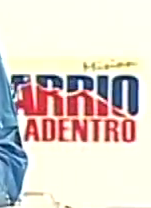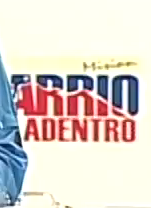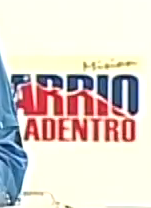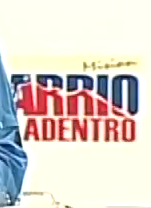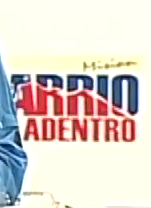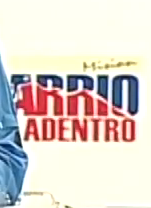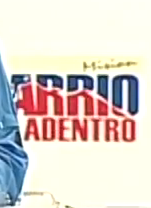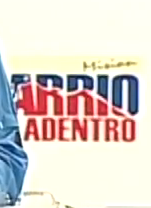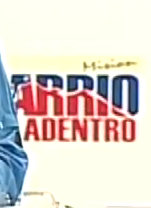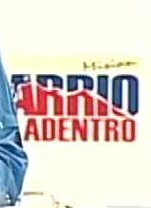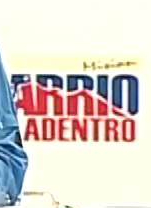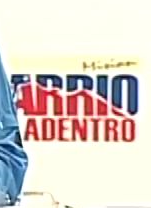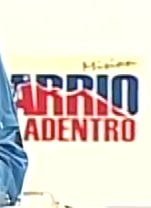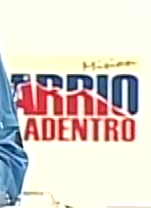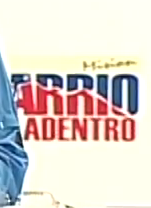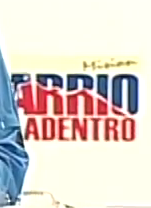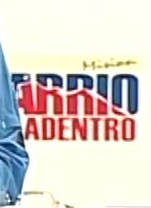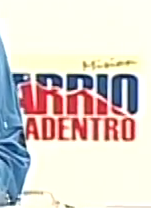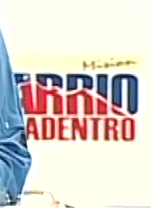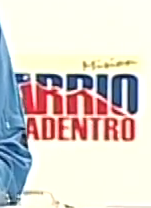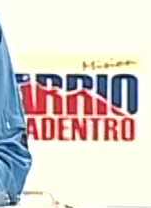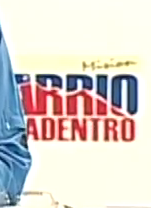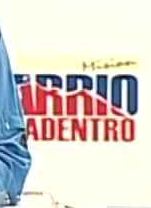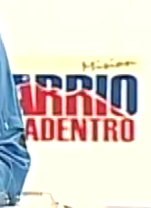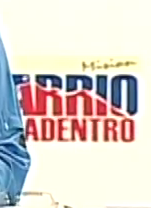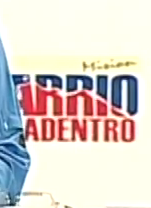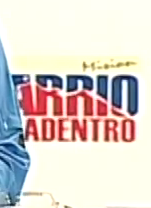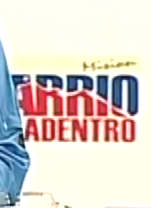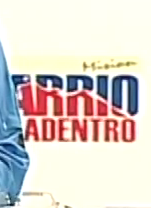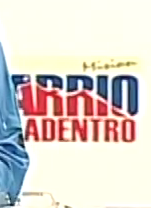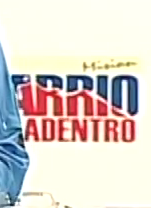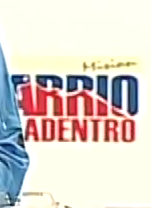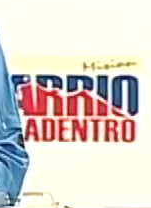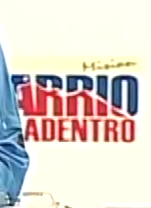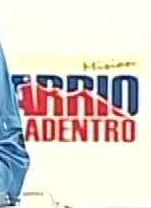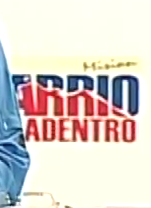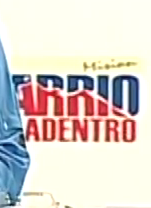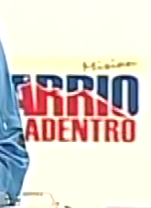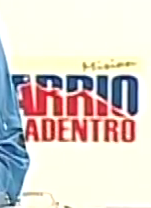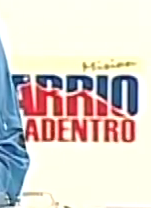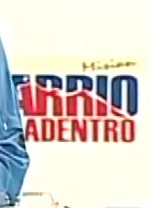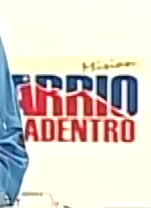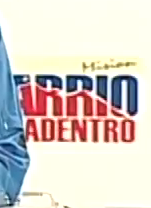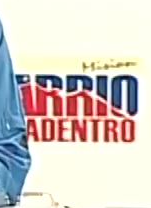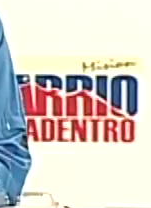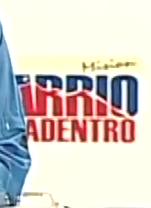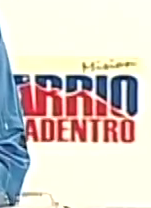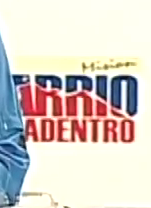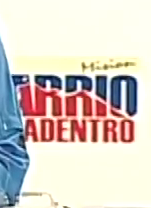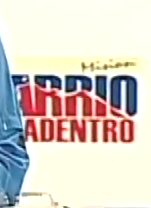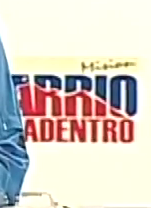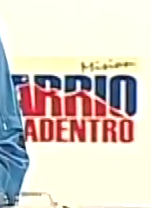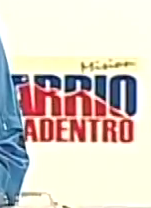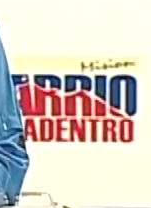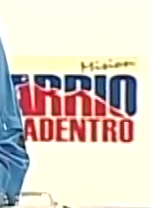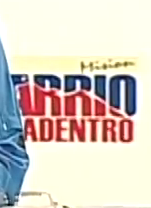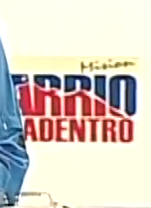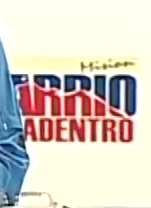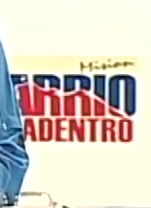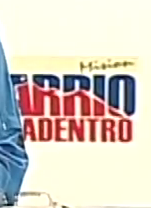Estoy de acuerdo con todo lo que ha propuesto. Sobre el tema de las comunidades indígenas, bueno, Aristóbulo, encárgate